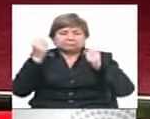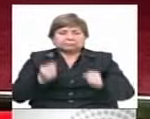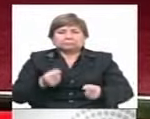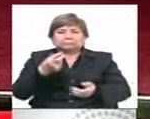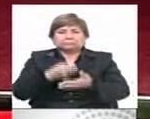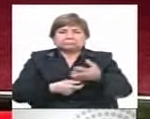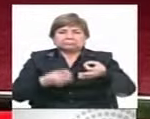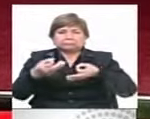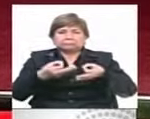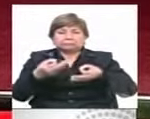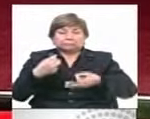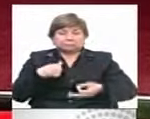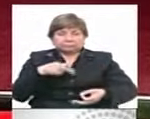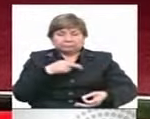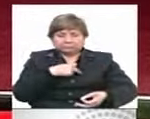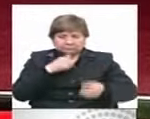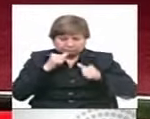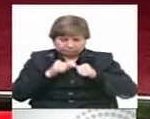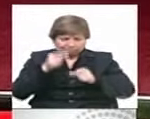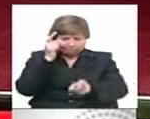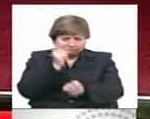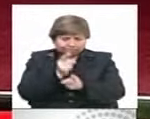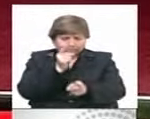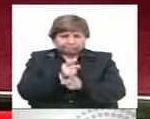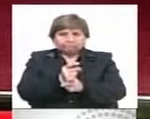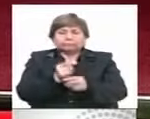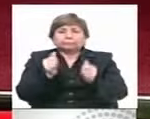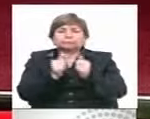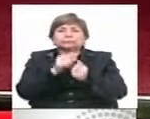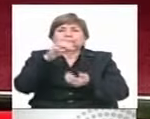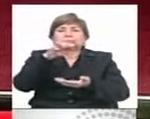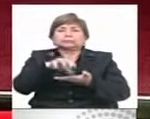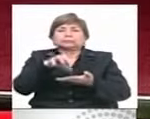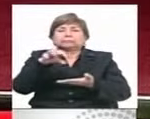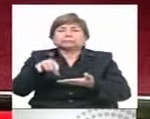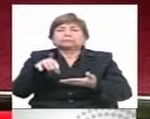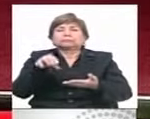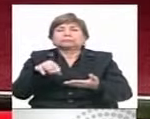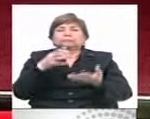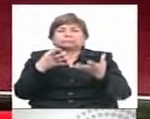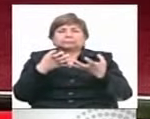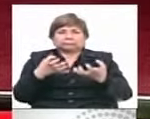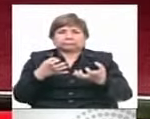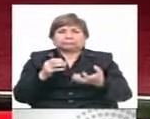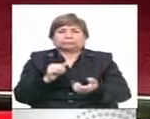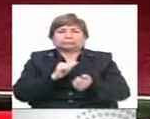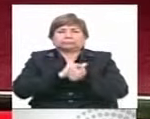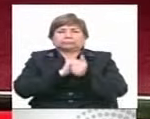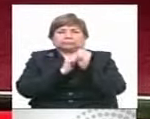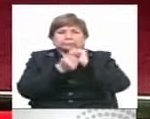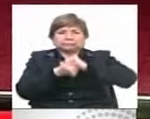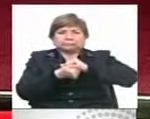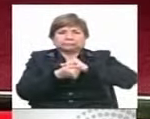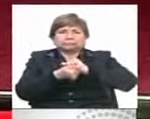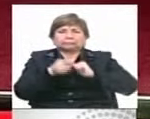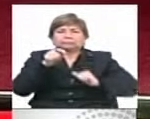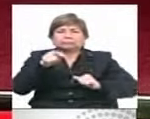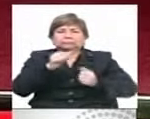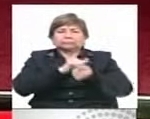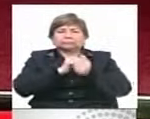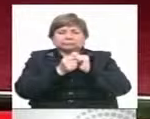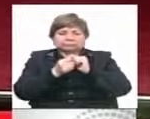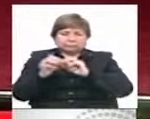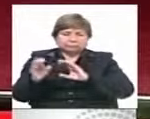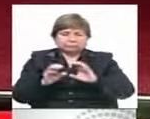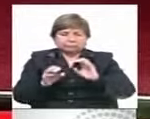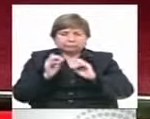económico, nosotros vamos a seguir firmes con el pueblo, porque el pueblo quiere el cambio, y ese cambio tiene que